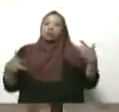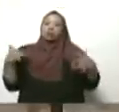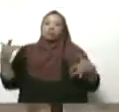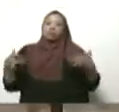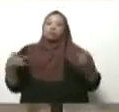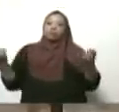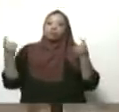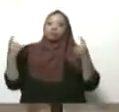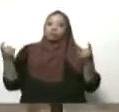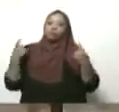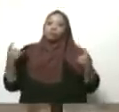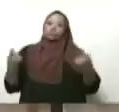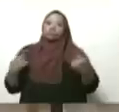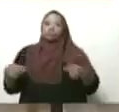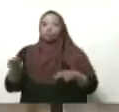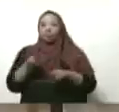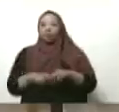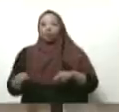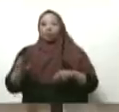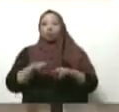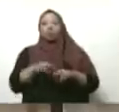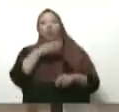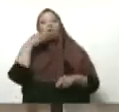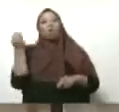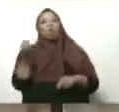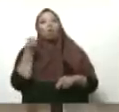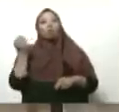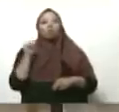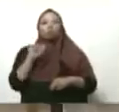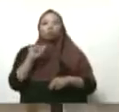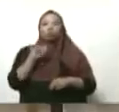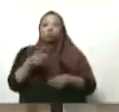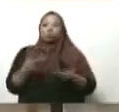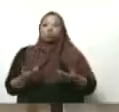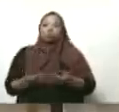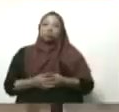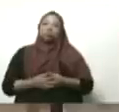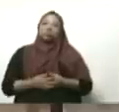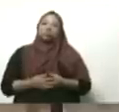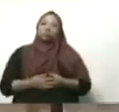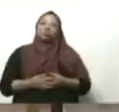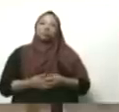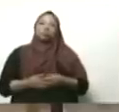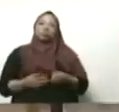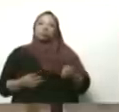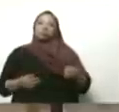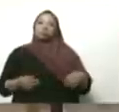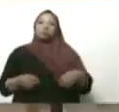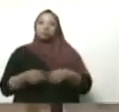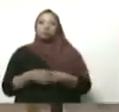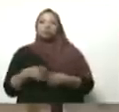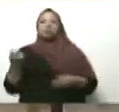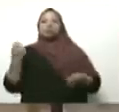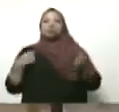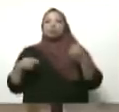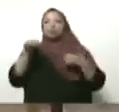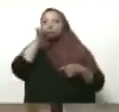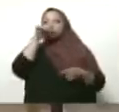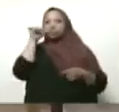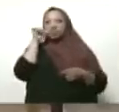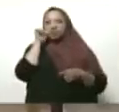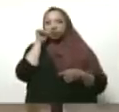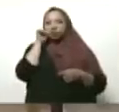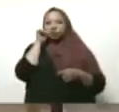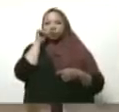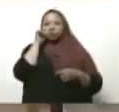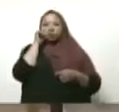enfocada en niños y adolescentes se prevé tocar puntos didácticos a referente que son la droga el